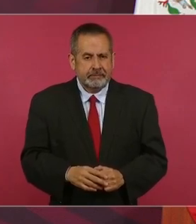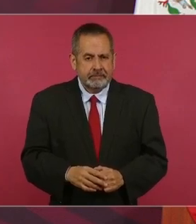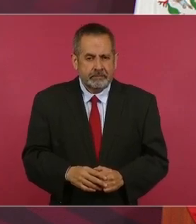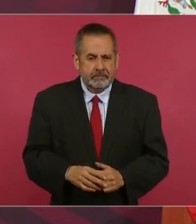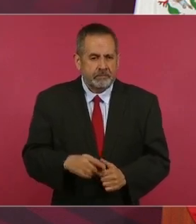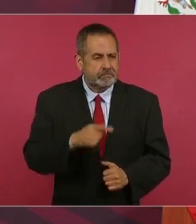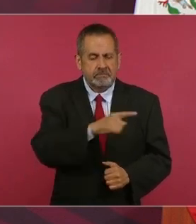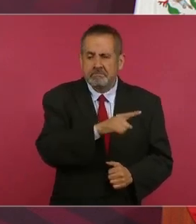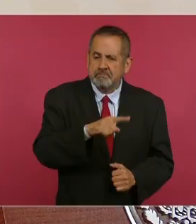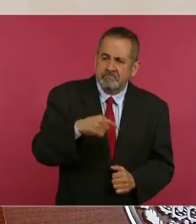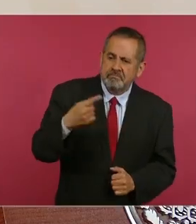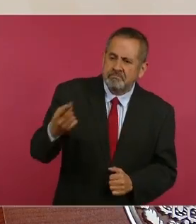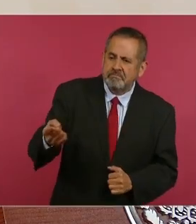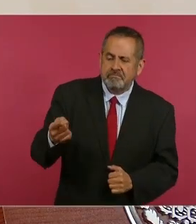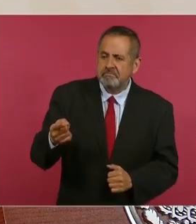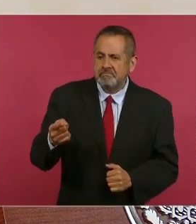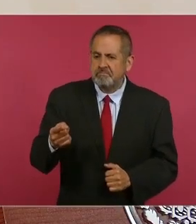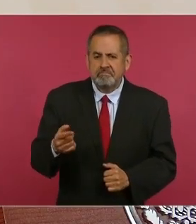no le tienen